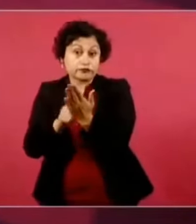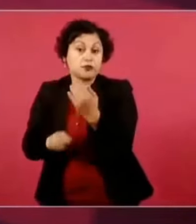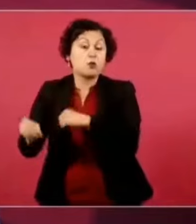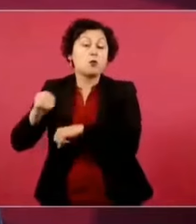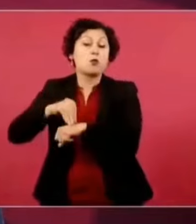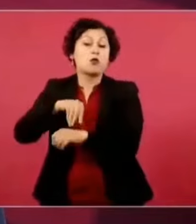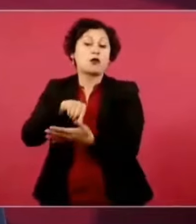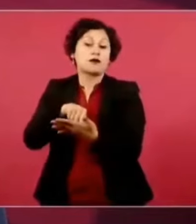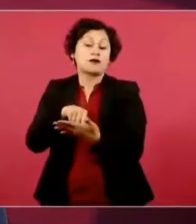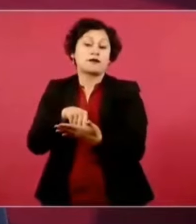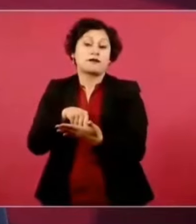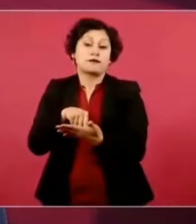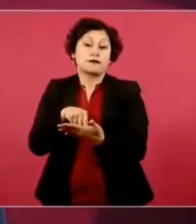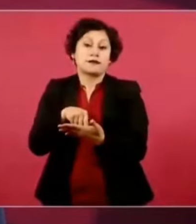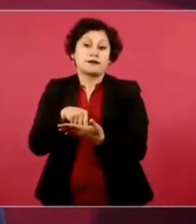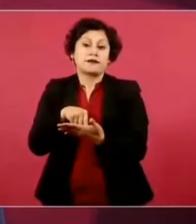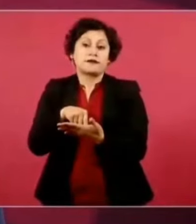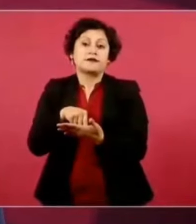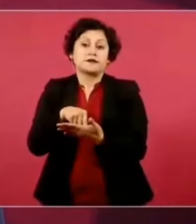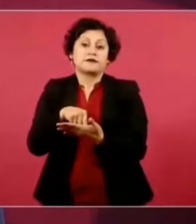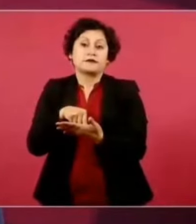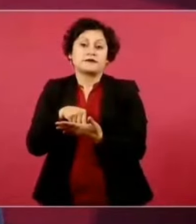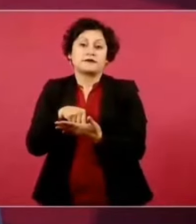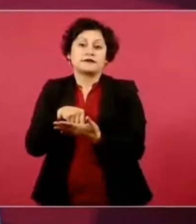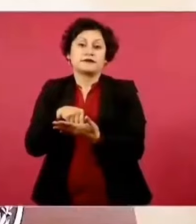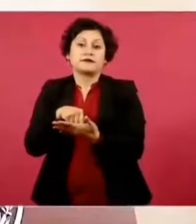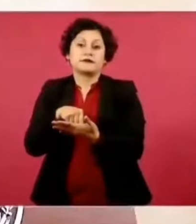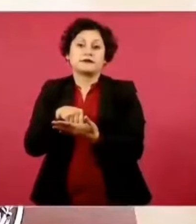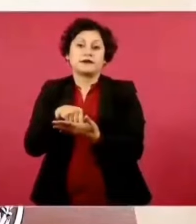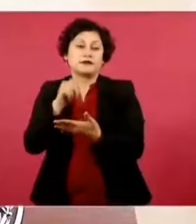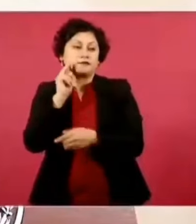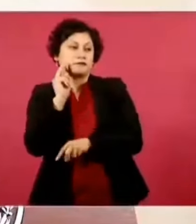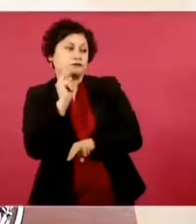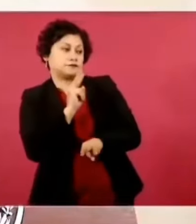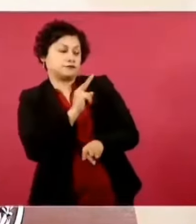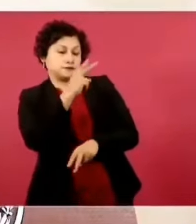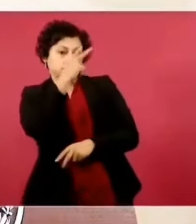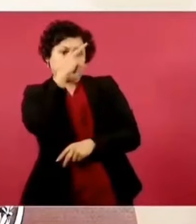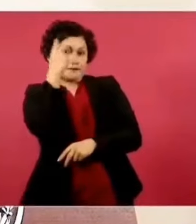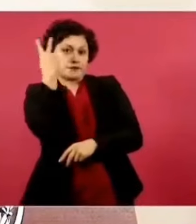de las extravagancias en México.